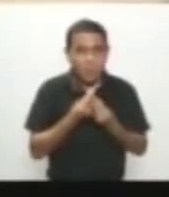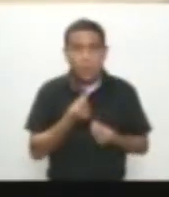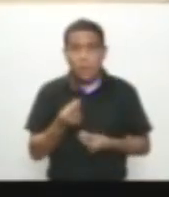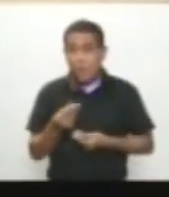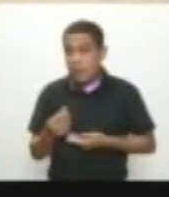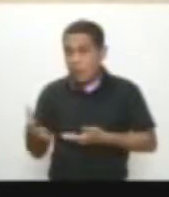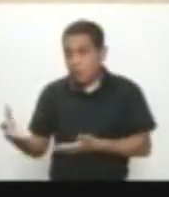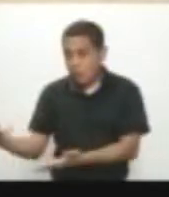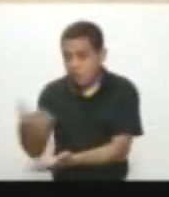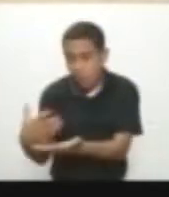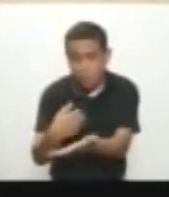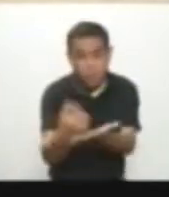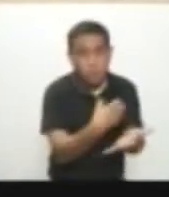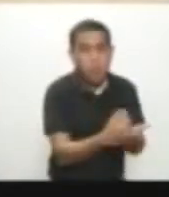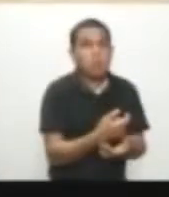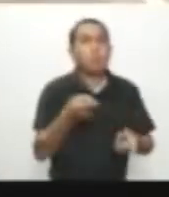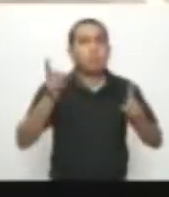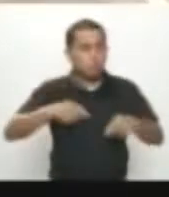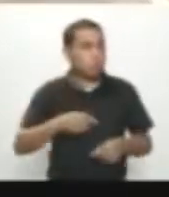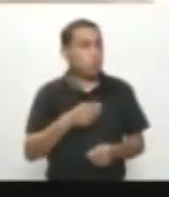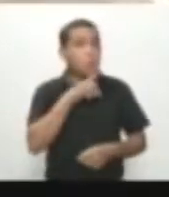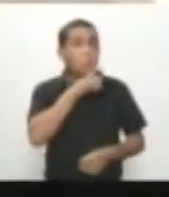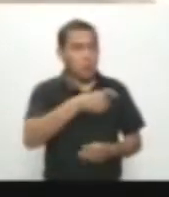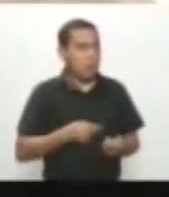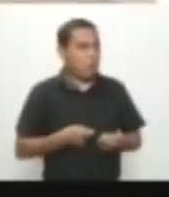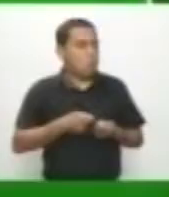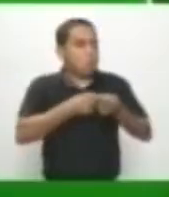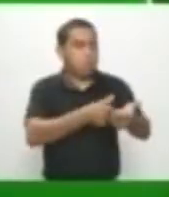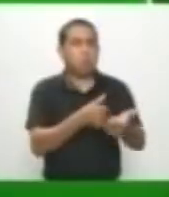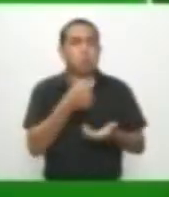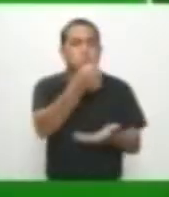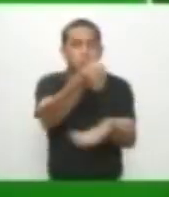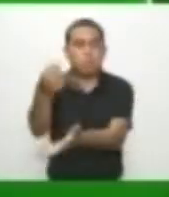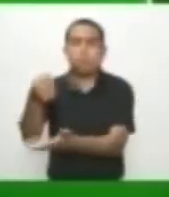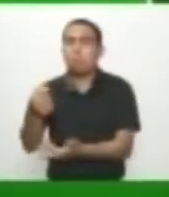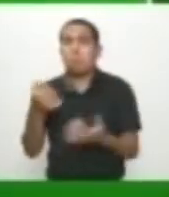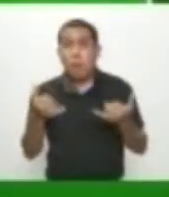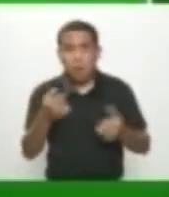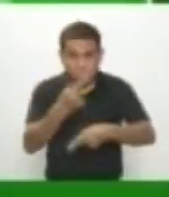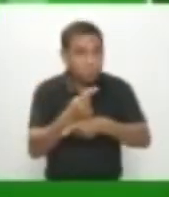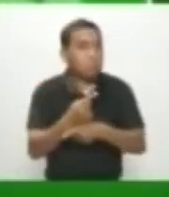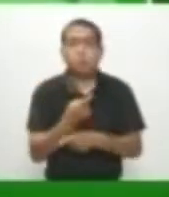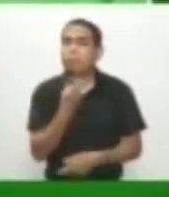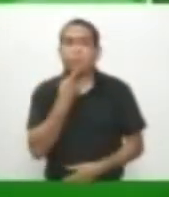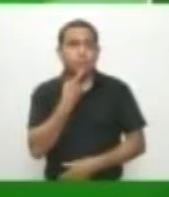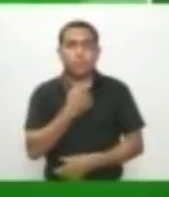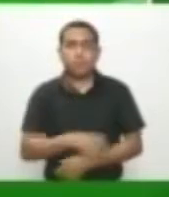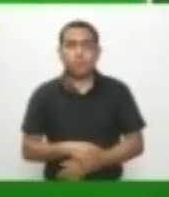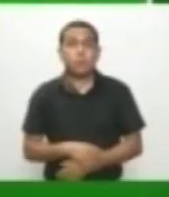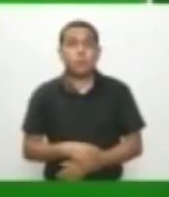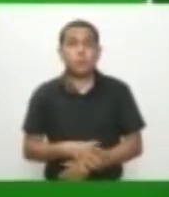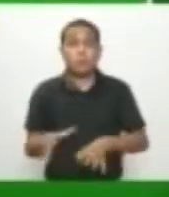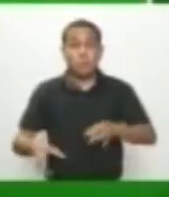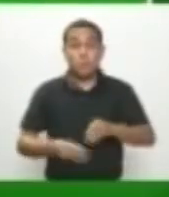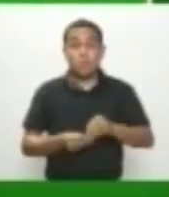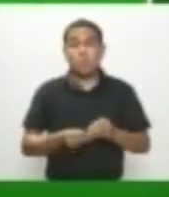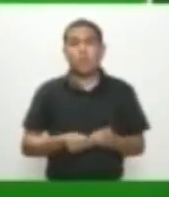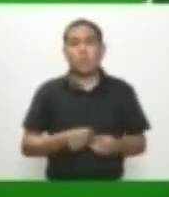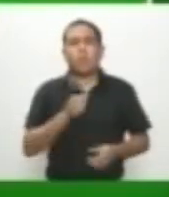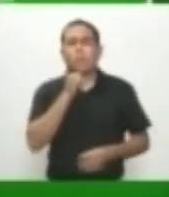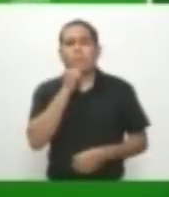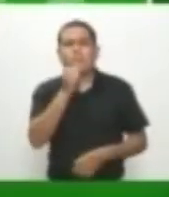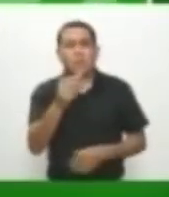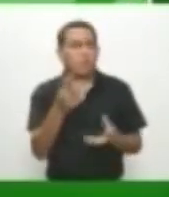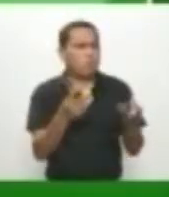sería recaudado se invertiría en Bucaramanga y nada de eso ha sucedido. Lo peor, que mafias, si lo podríamos llamar así,